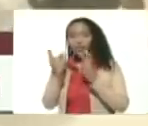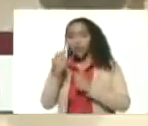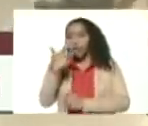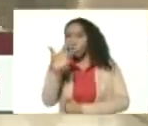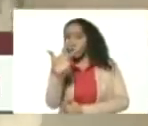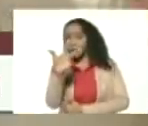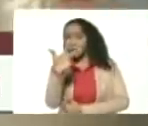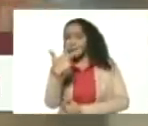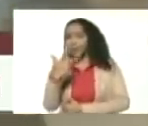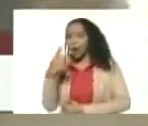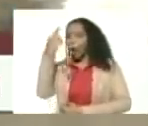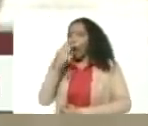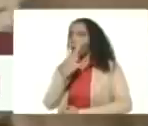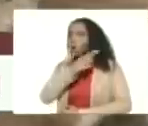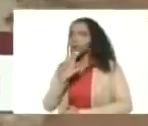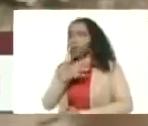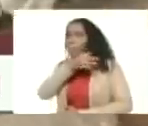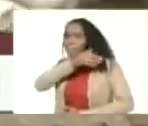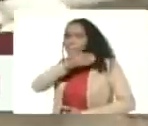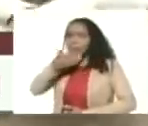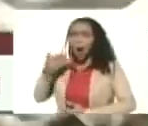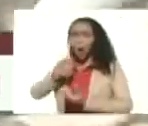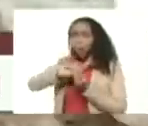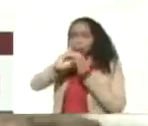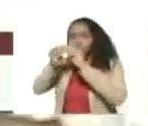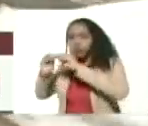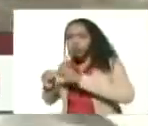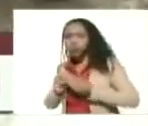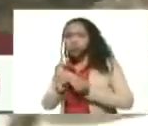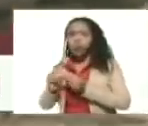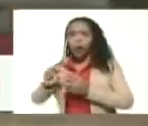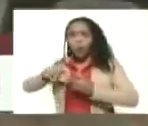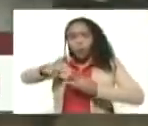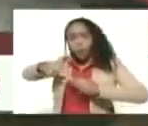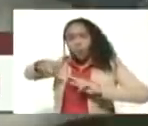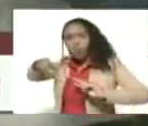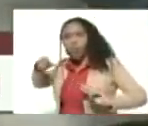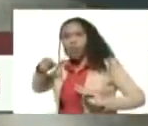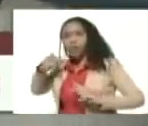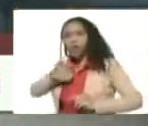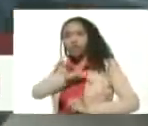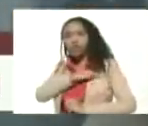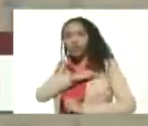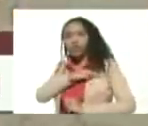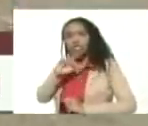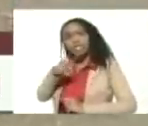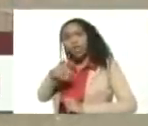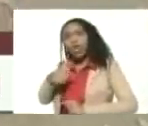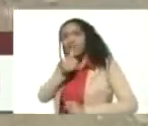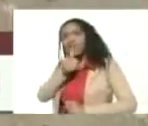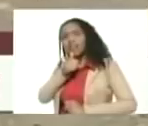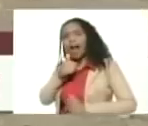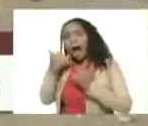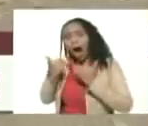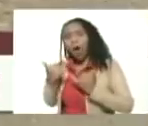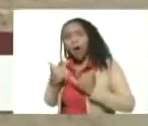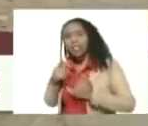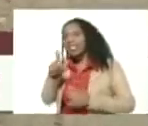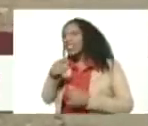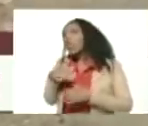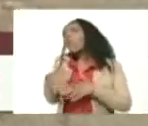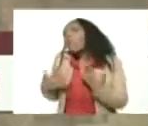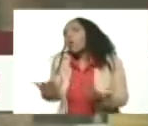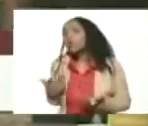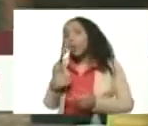3, comprometidos con el mejoramiento de la genética. Somos nosotros y si no quiénes, y es ahora o si no cuándo.